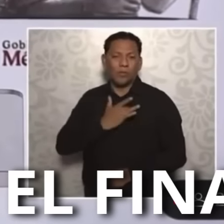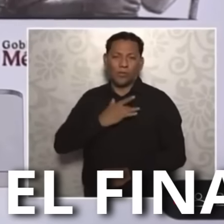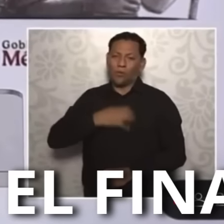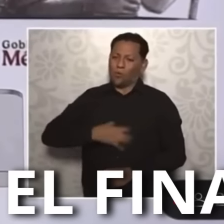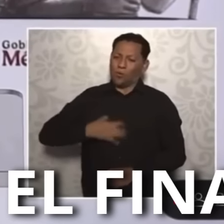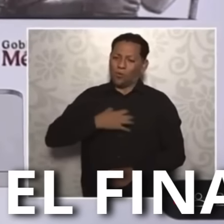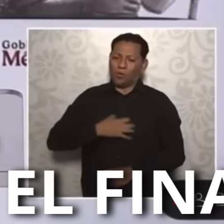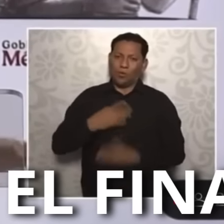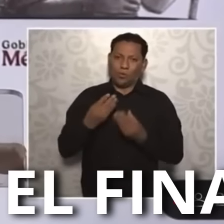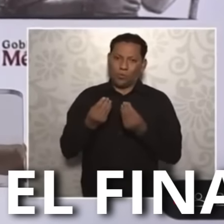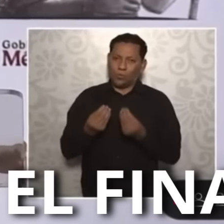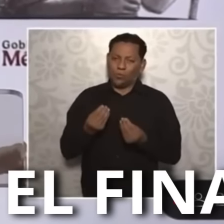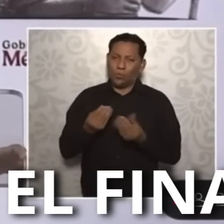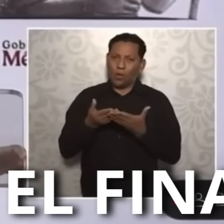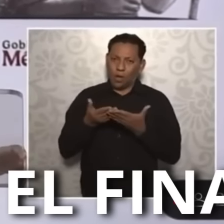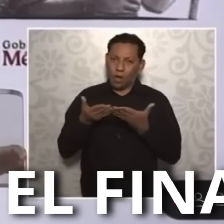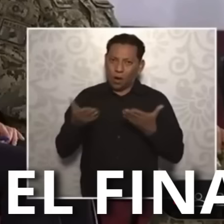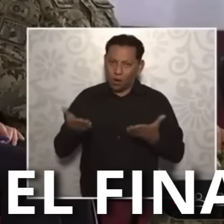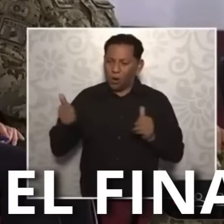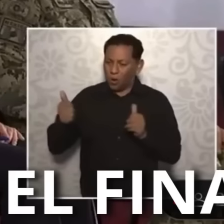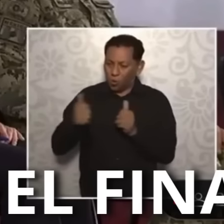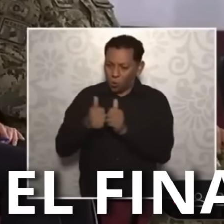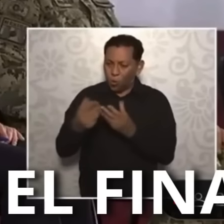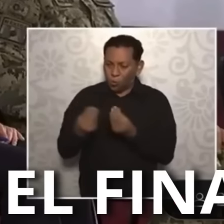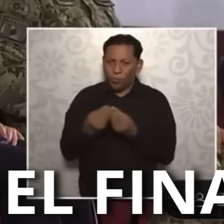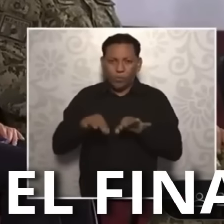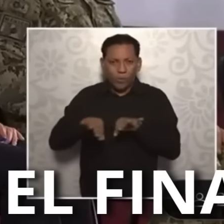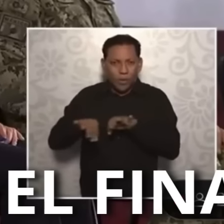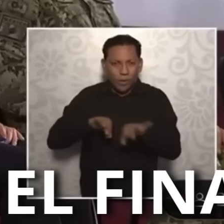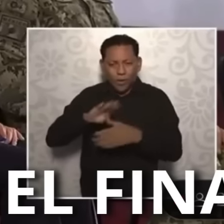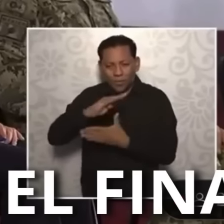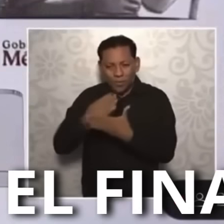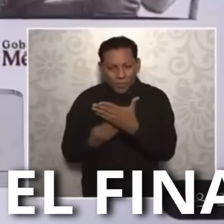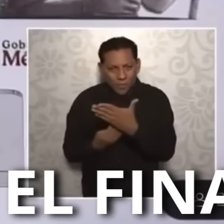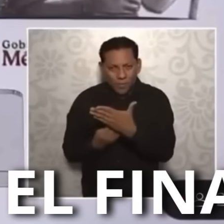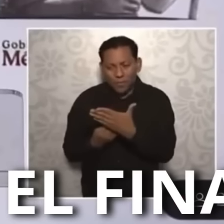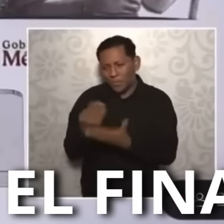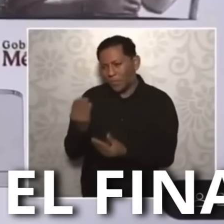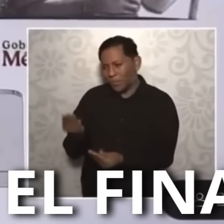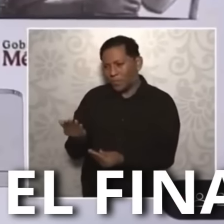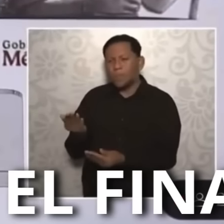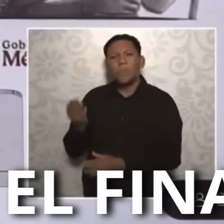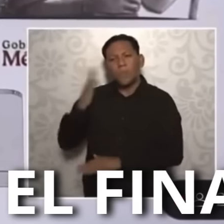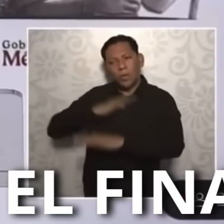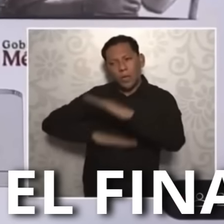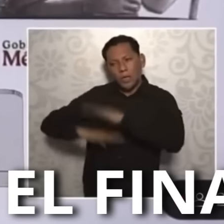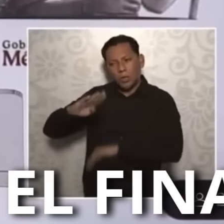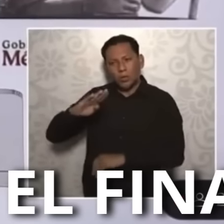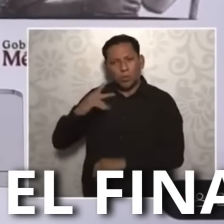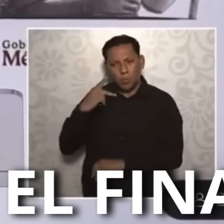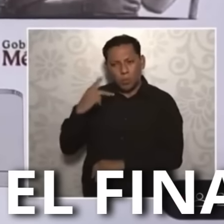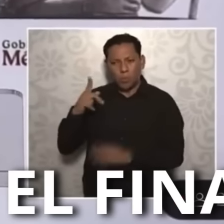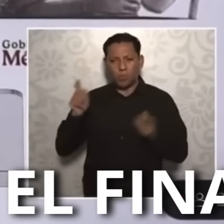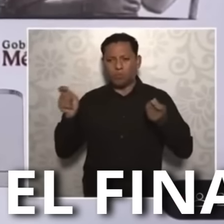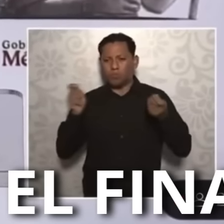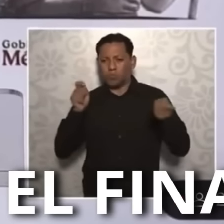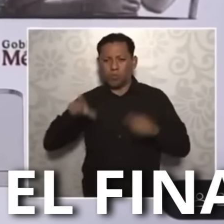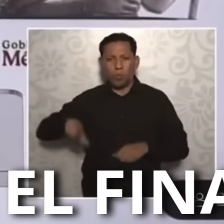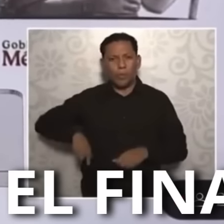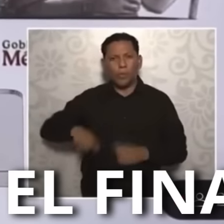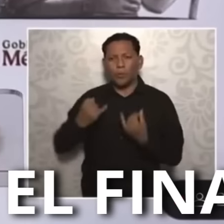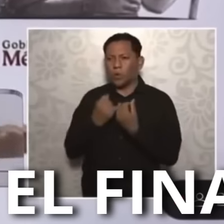juntos trabajamos en bienestar. Le deseamos el mayor de los éxitos a su gobierno y a su